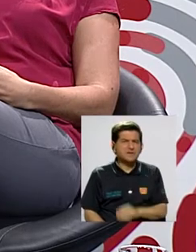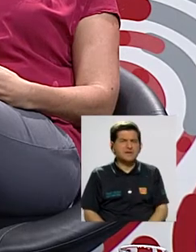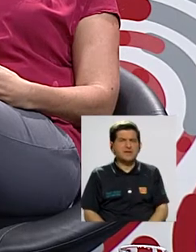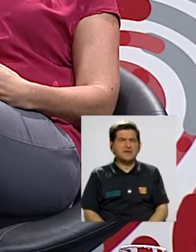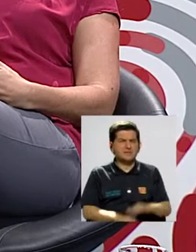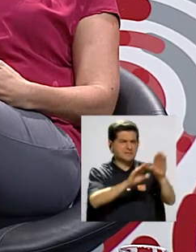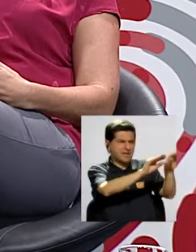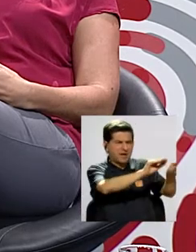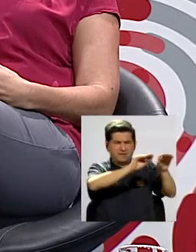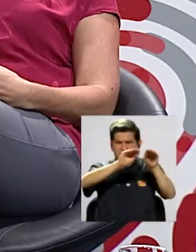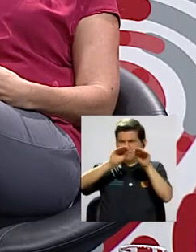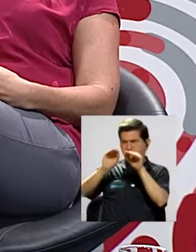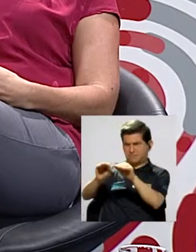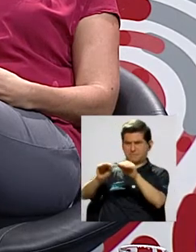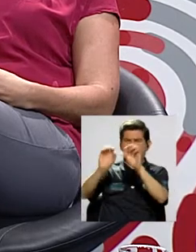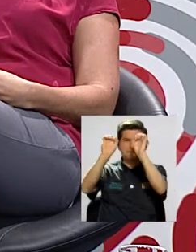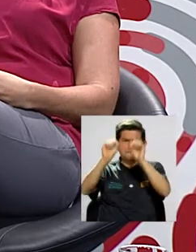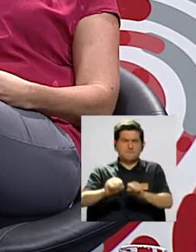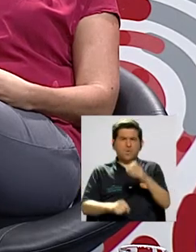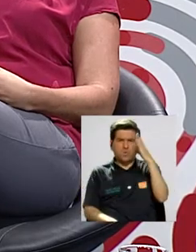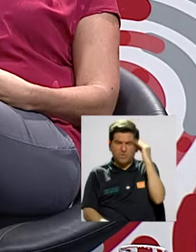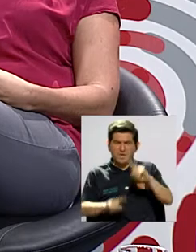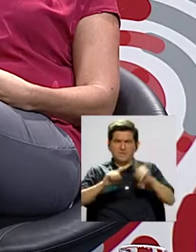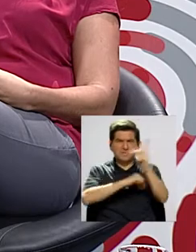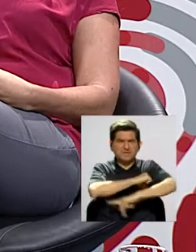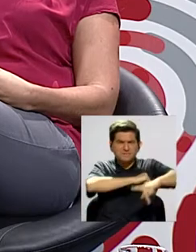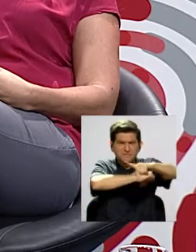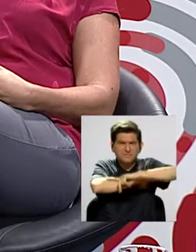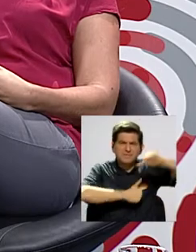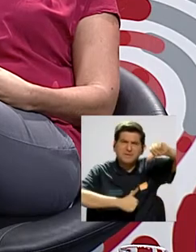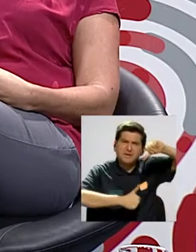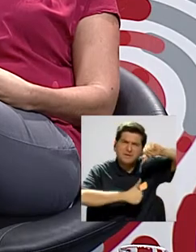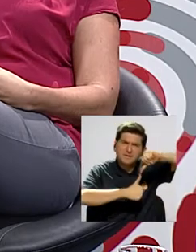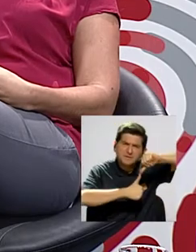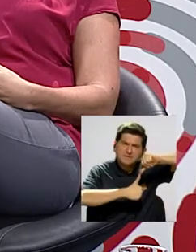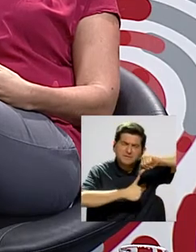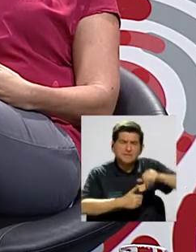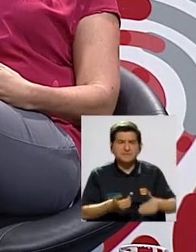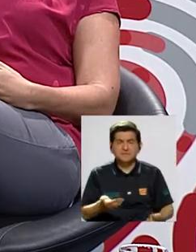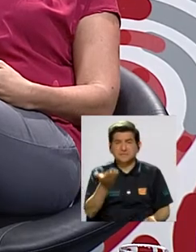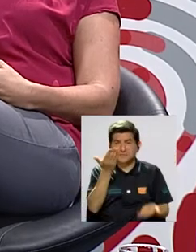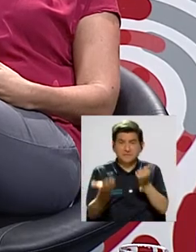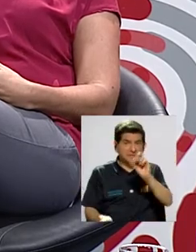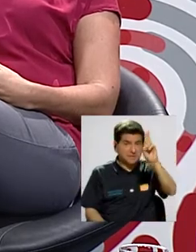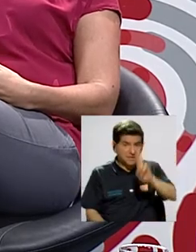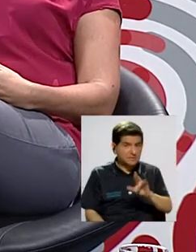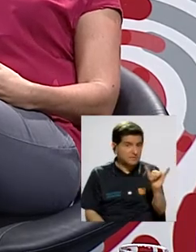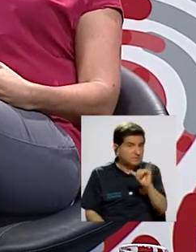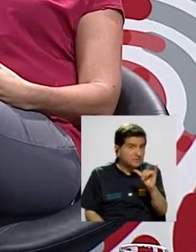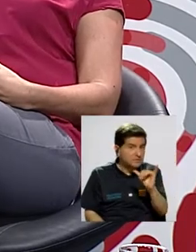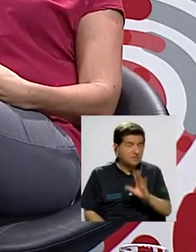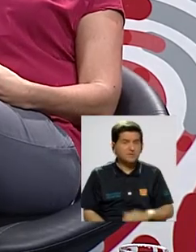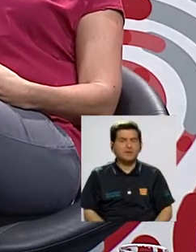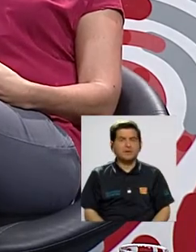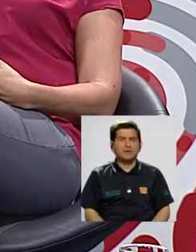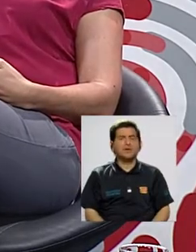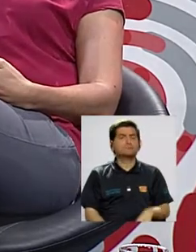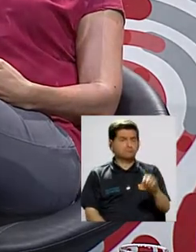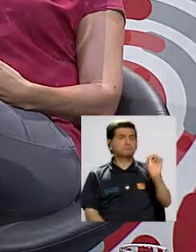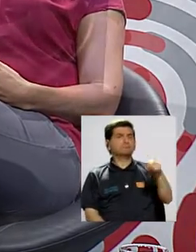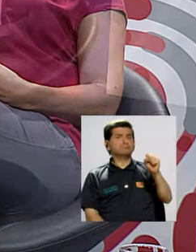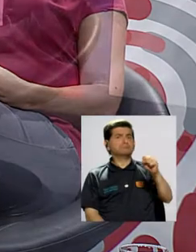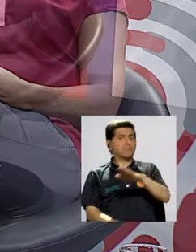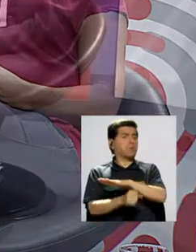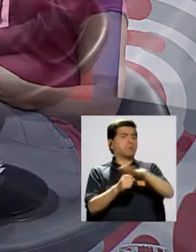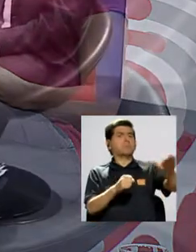puede trasladar a lo que pueden vivir diferentes países de Centroamérica a una realidad costarricense. Completamente. O